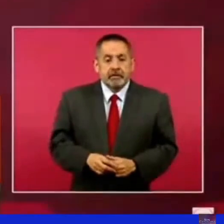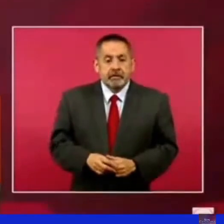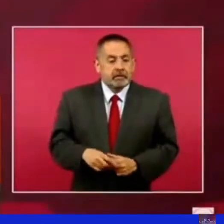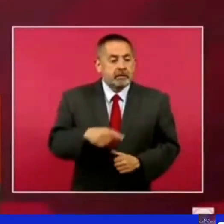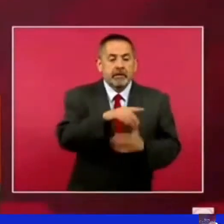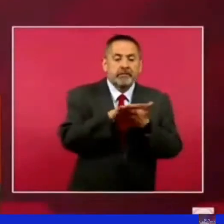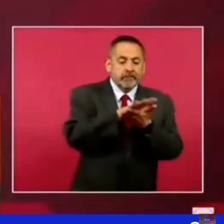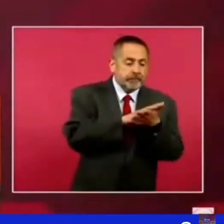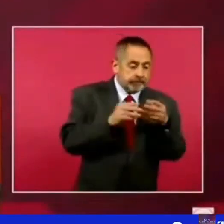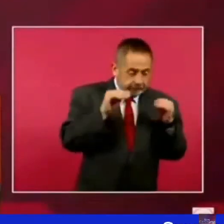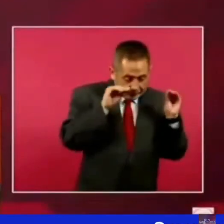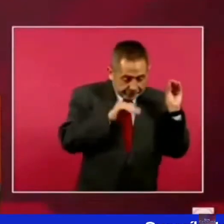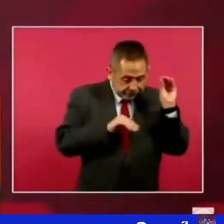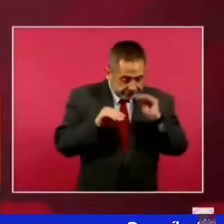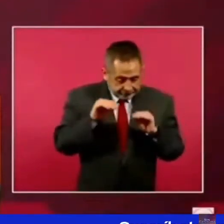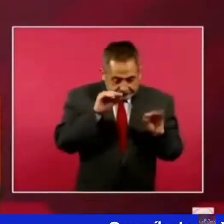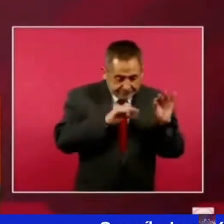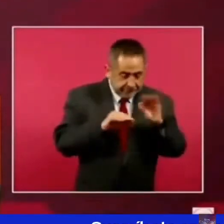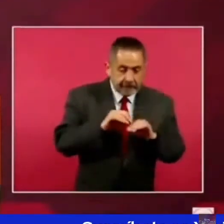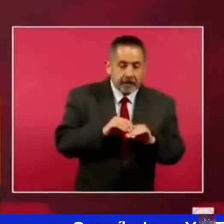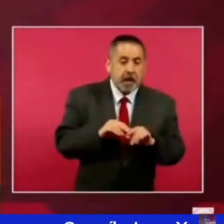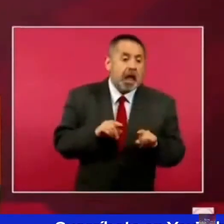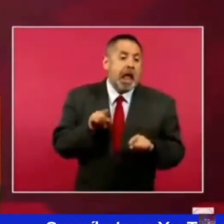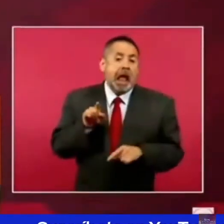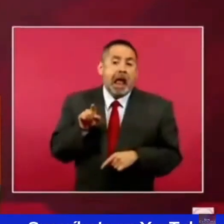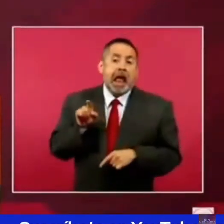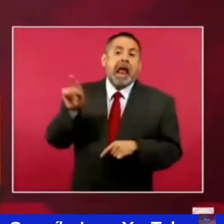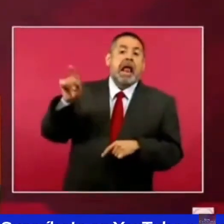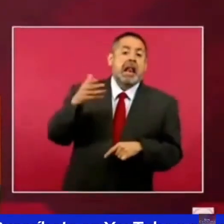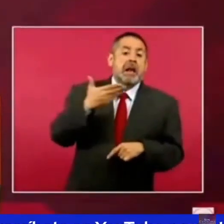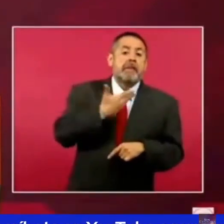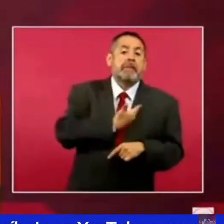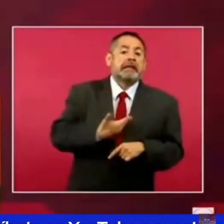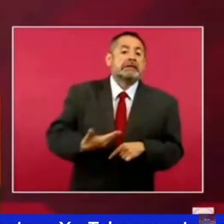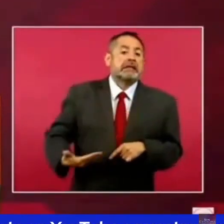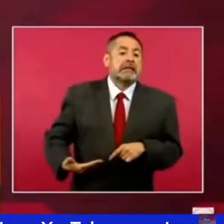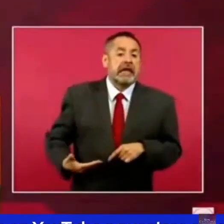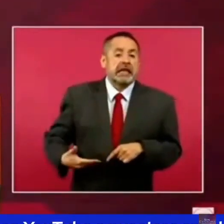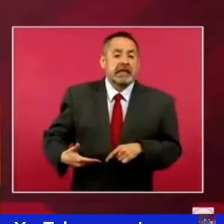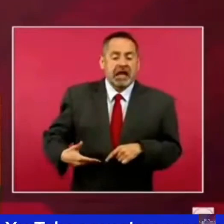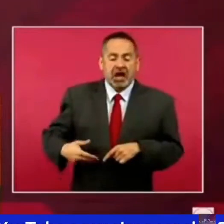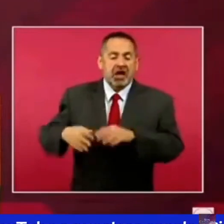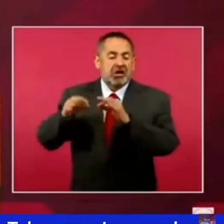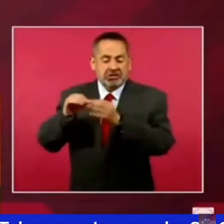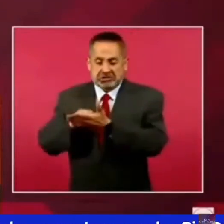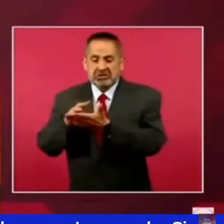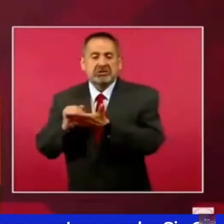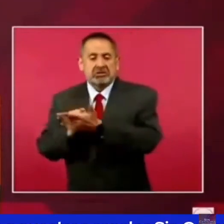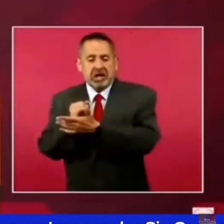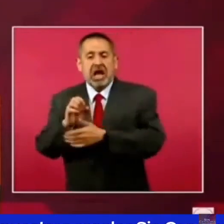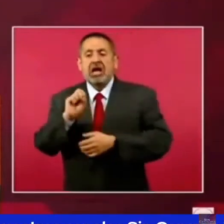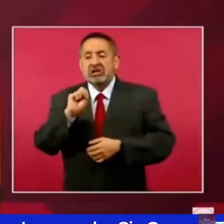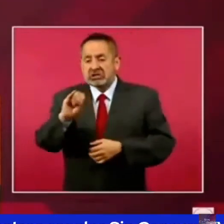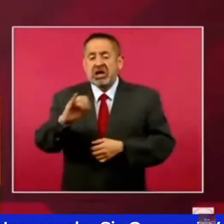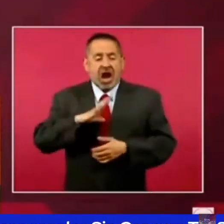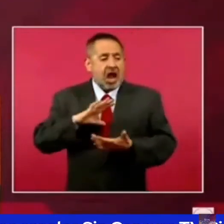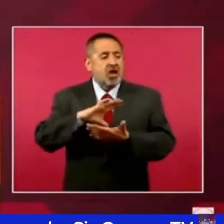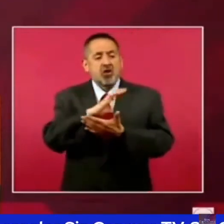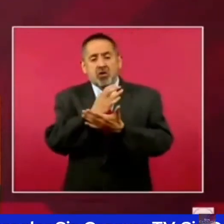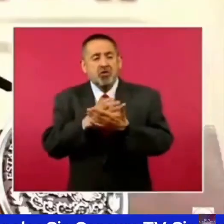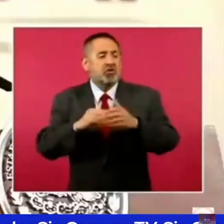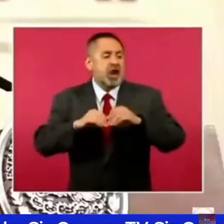Manipula. Dice, el presidente confirma de que sí se llevó a cabo la